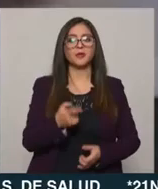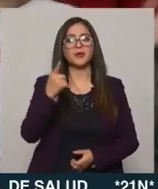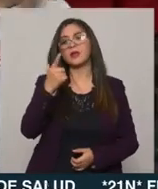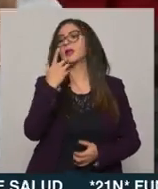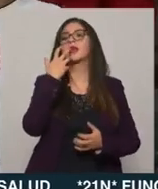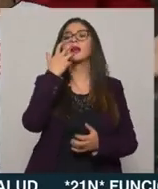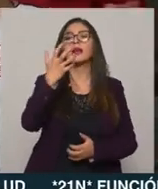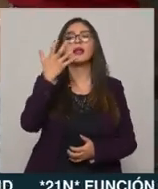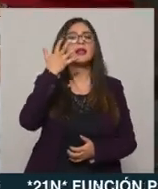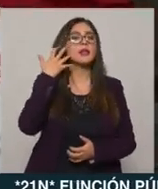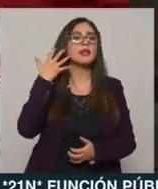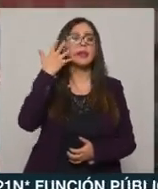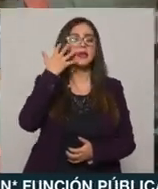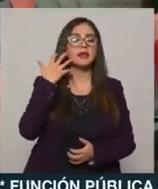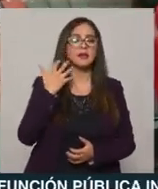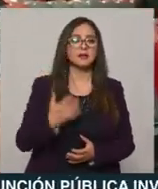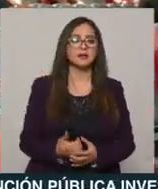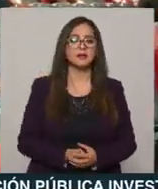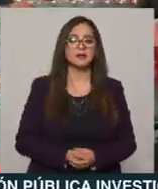Tigres!